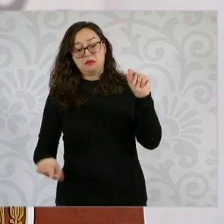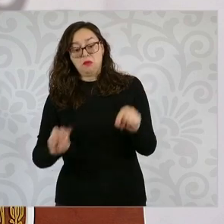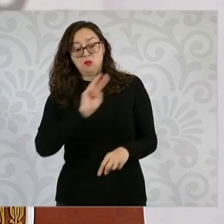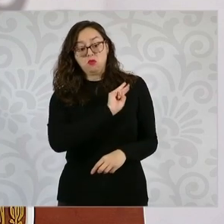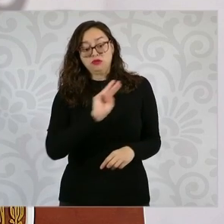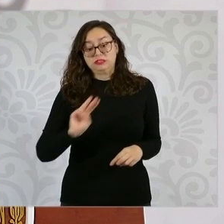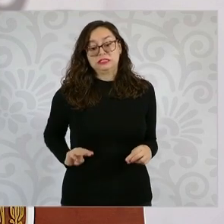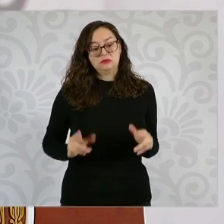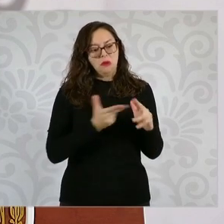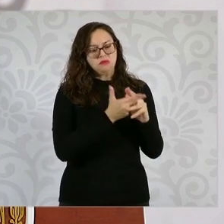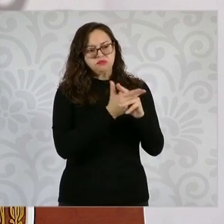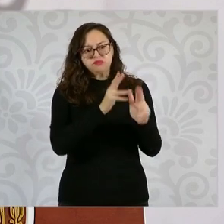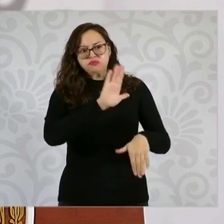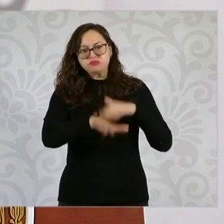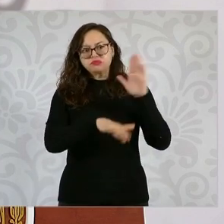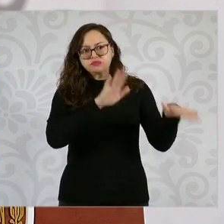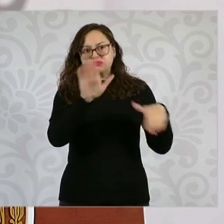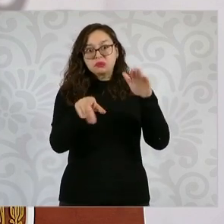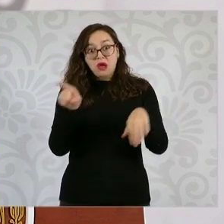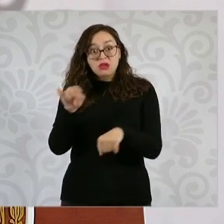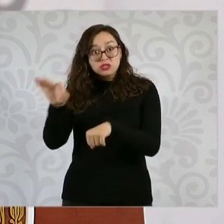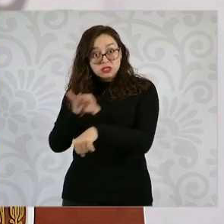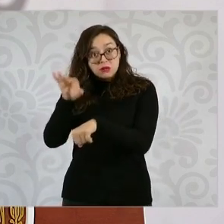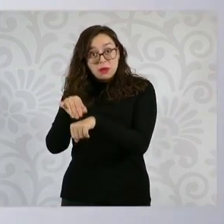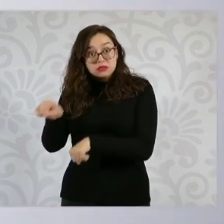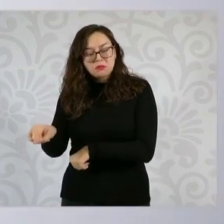pero tiene esta situación en donde